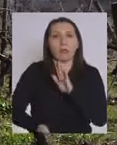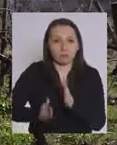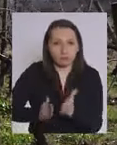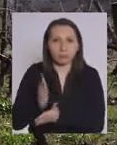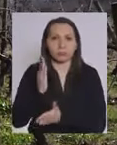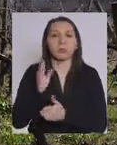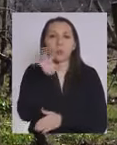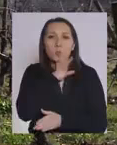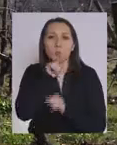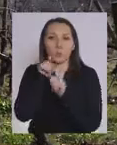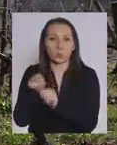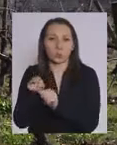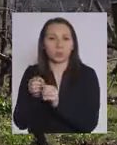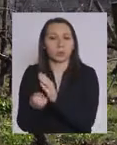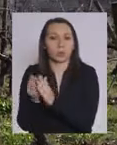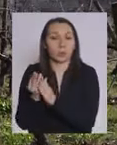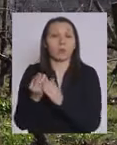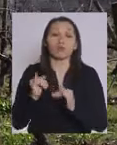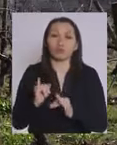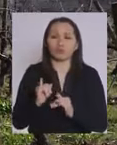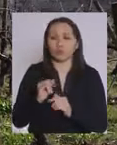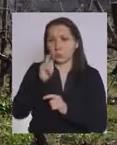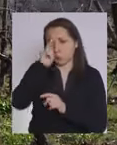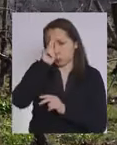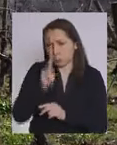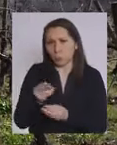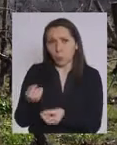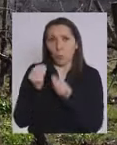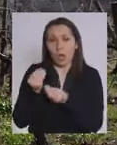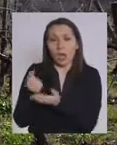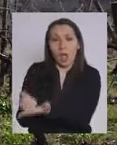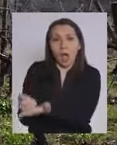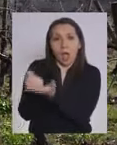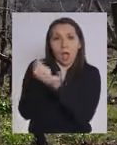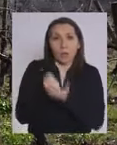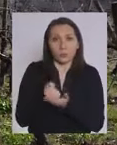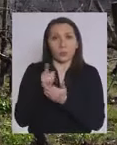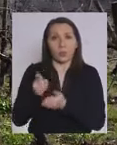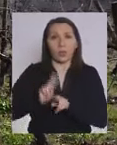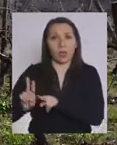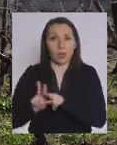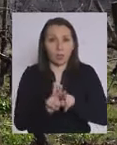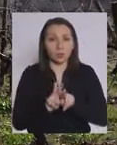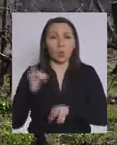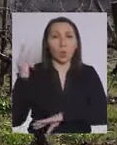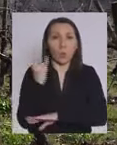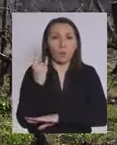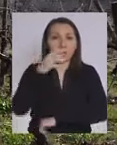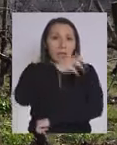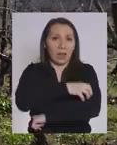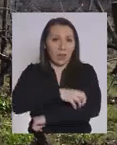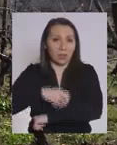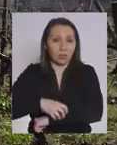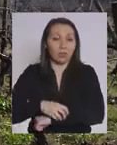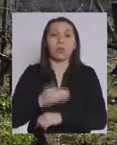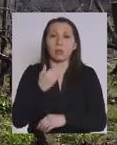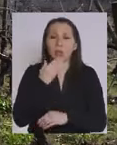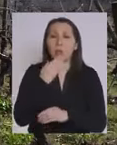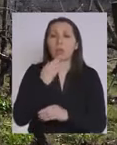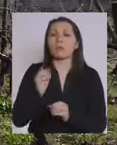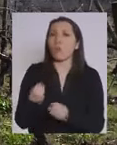pueda ser utilizada yo valoro enormemente la contribución de las universidades regionales y